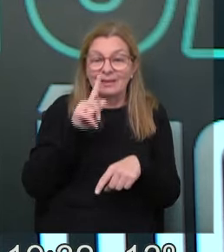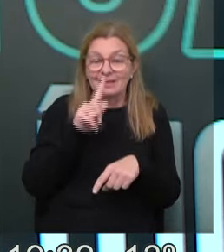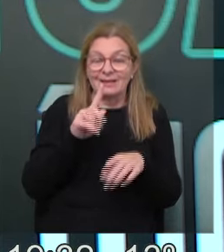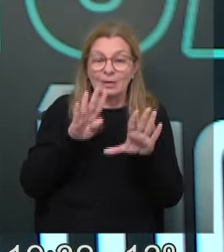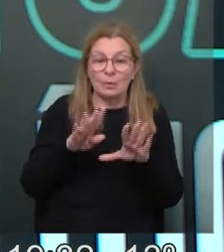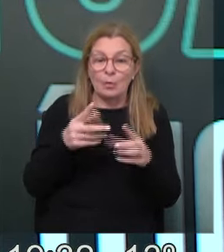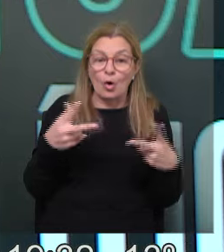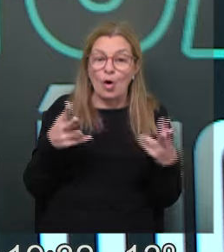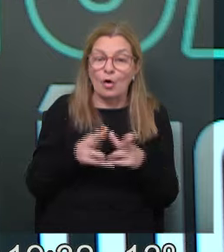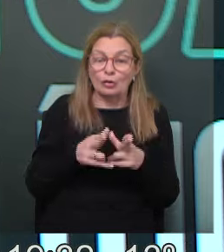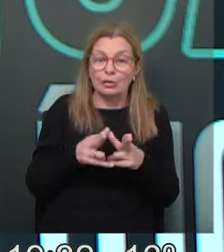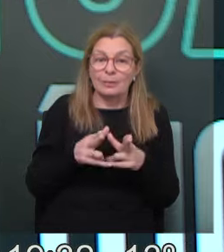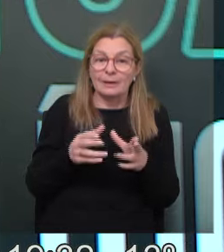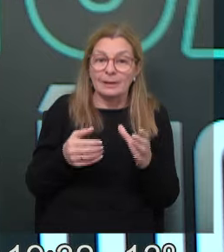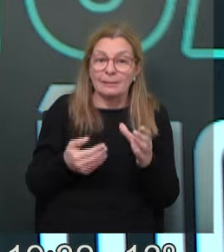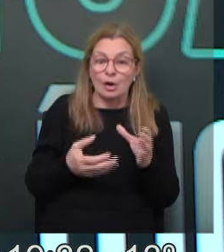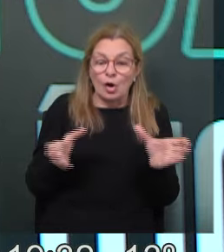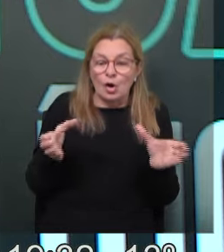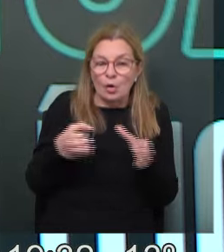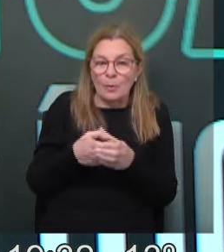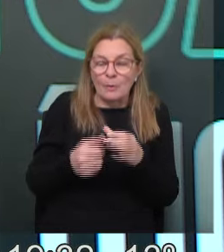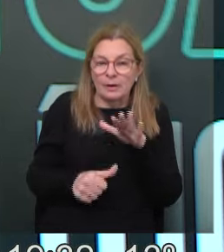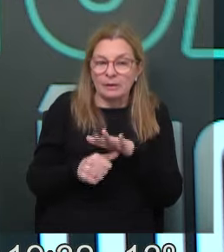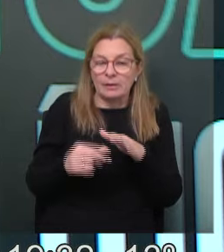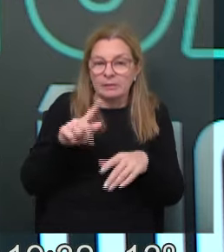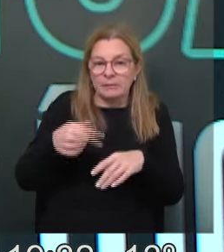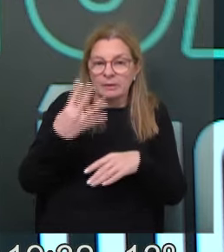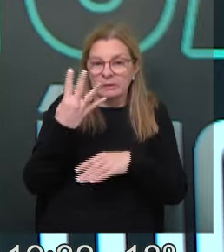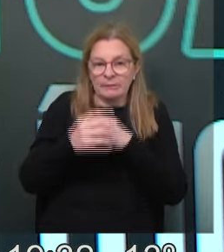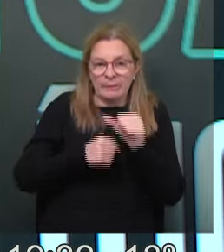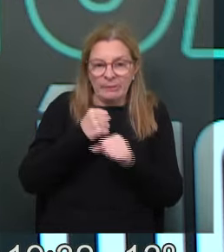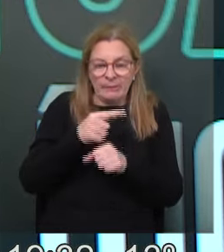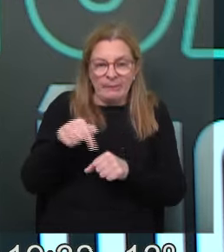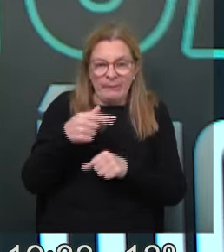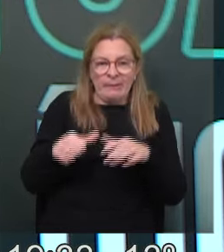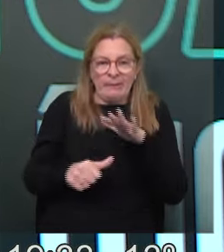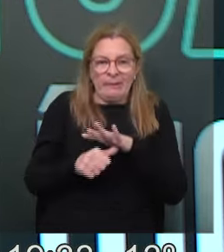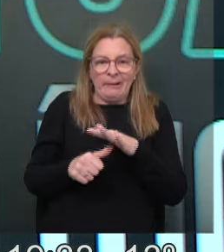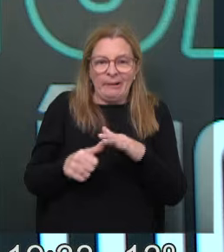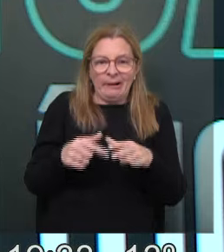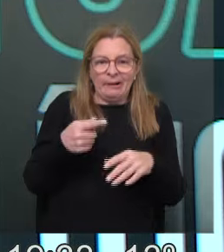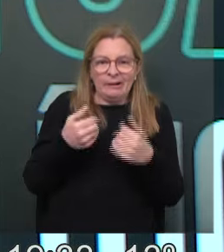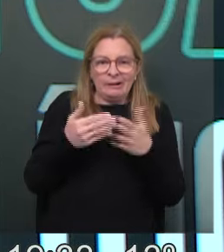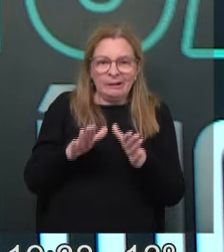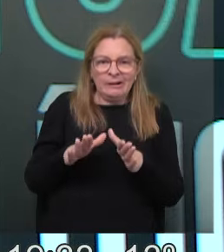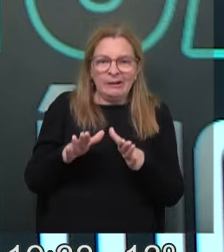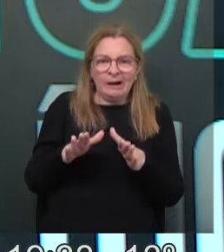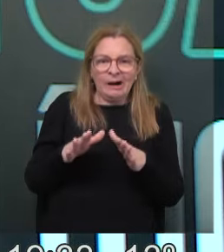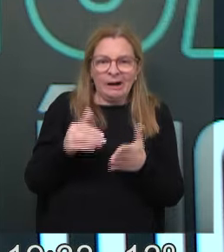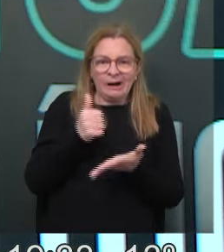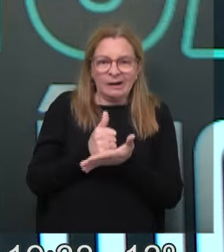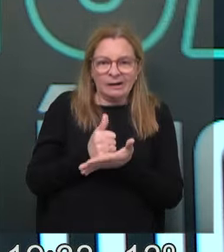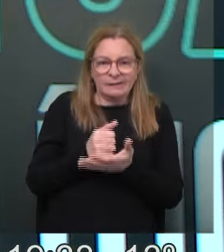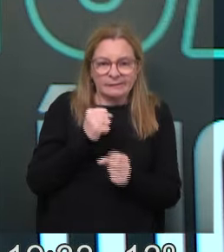muy corto para la construcción del partido y del liderazgo después pasaron 4 años donde el liderazgo empieza a eh estar en